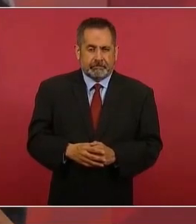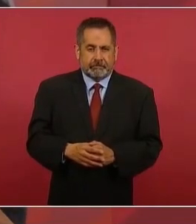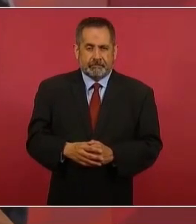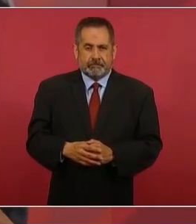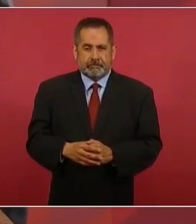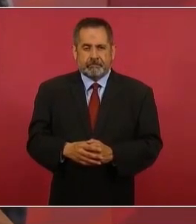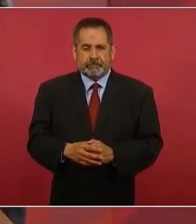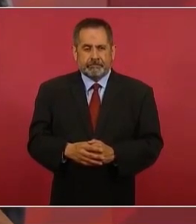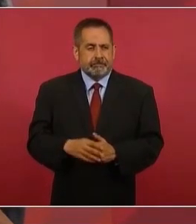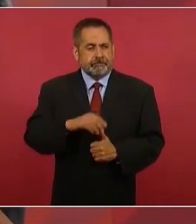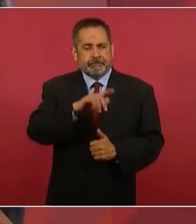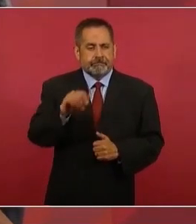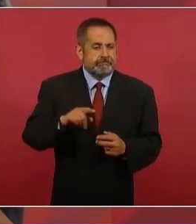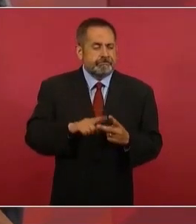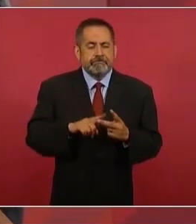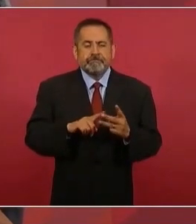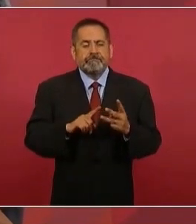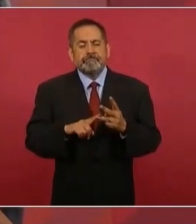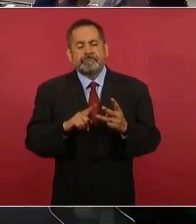el dinero